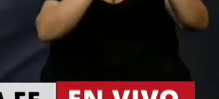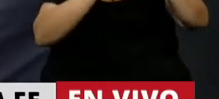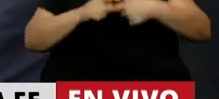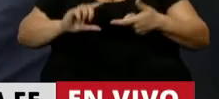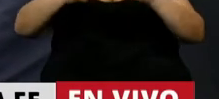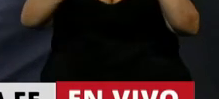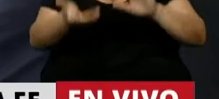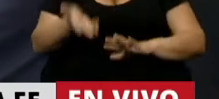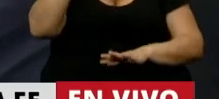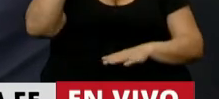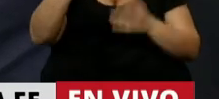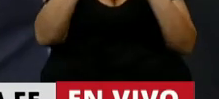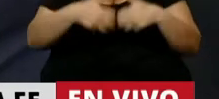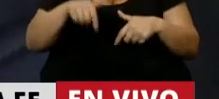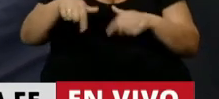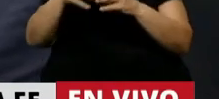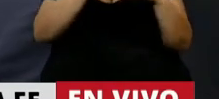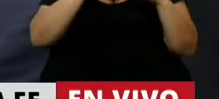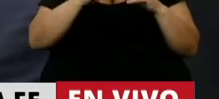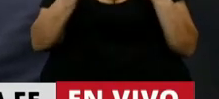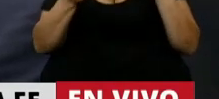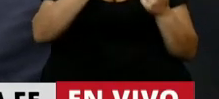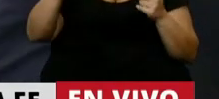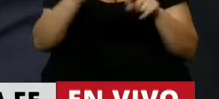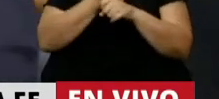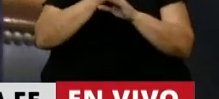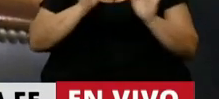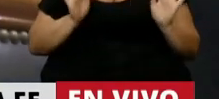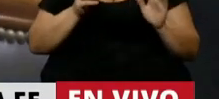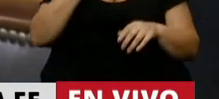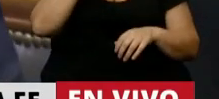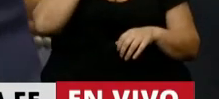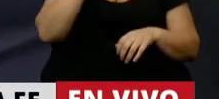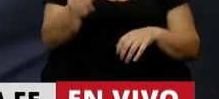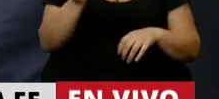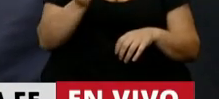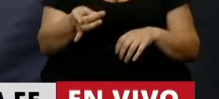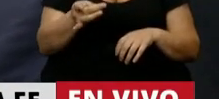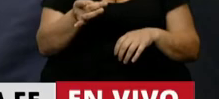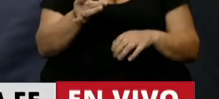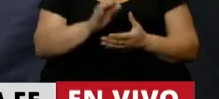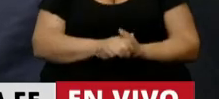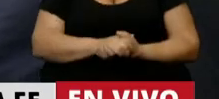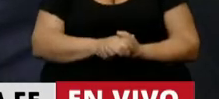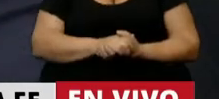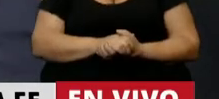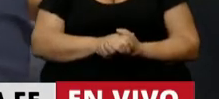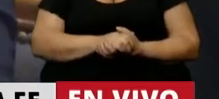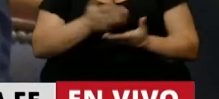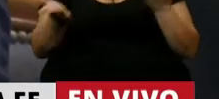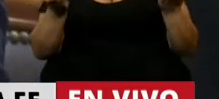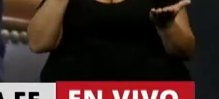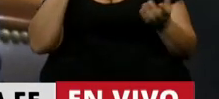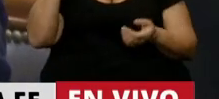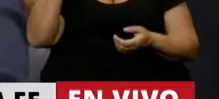de la fórmula de movilidad que tiene el proyecto que estamos discutiendo. Si al mes de diciembre se lo confrontan a